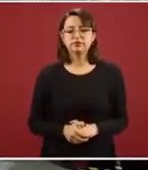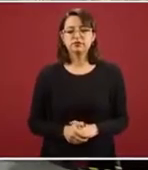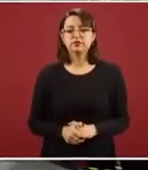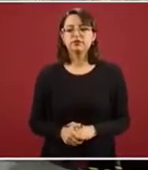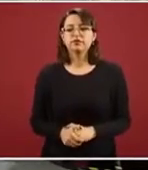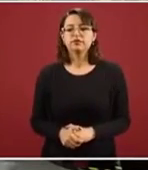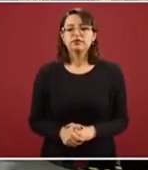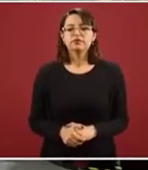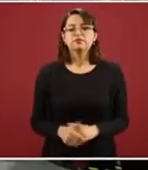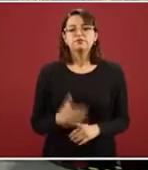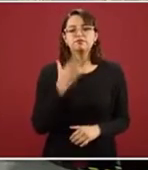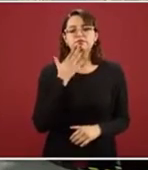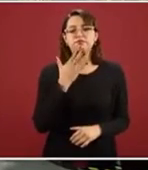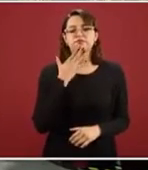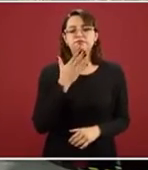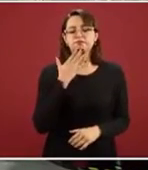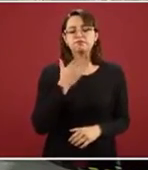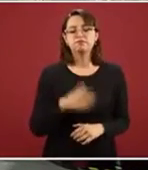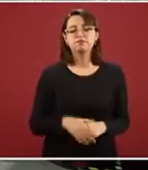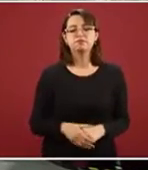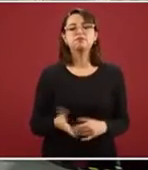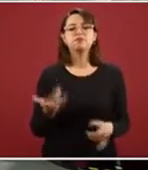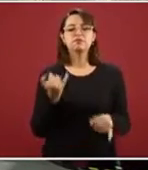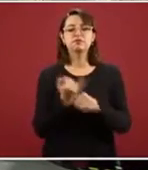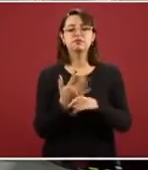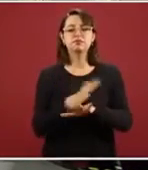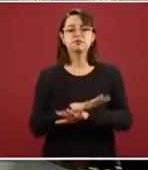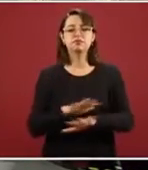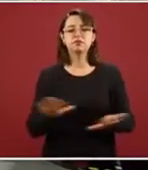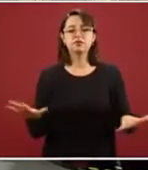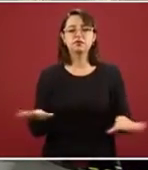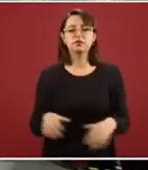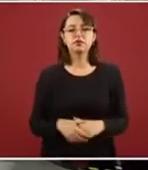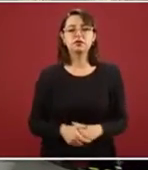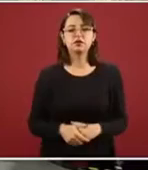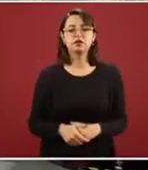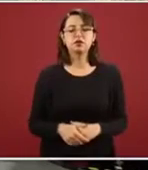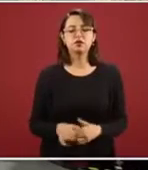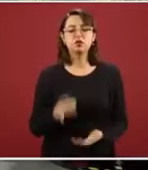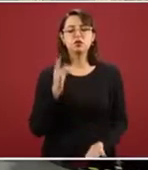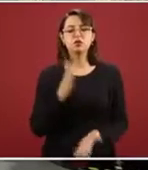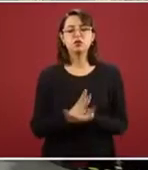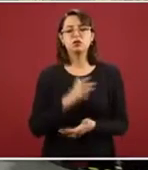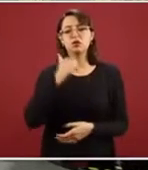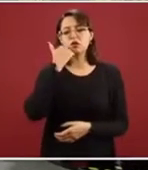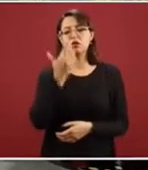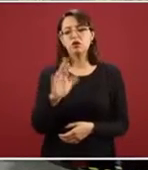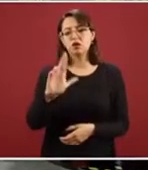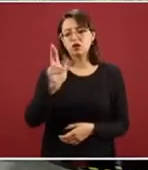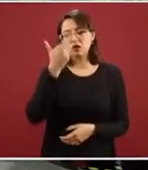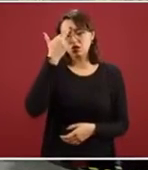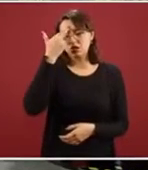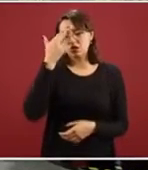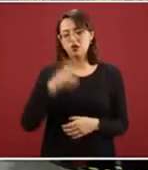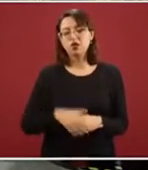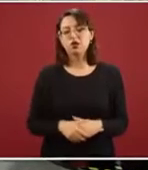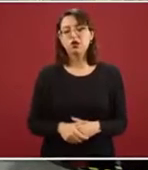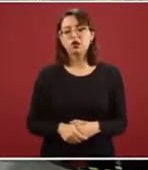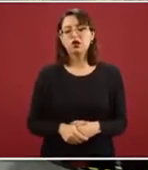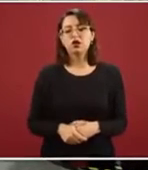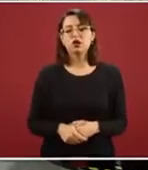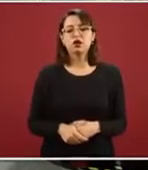Pues muy bien, esta es una buena información. Nada más recordar que